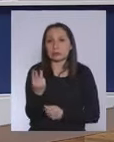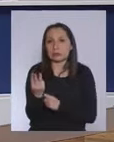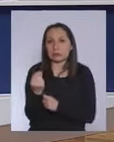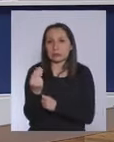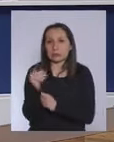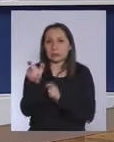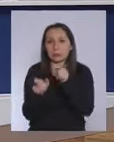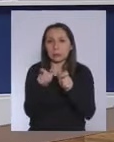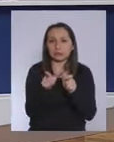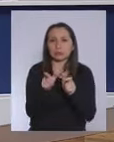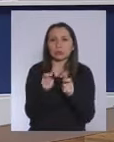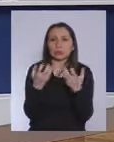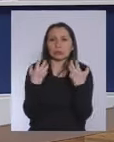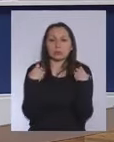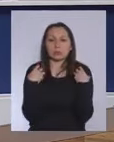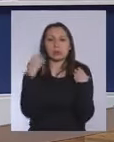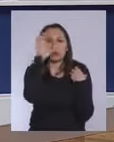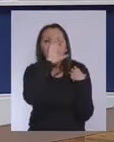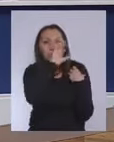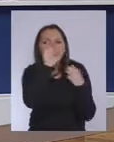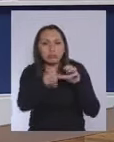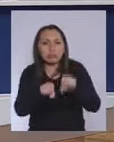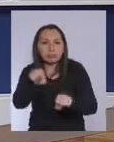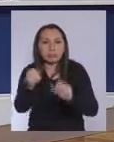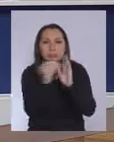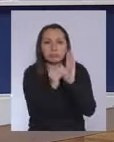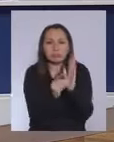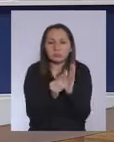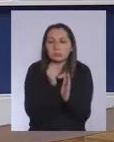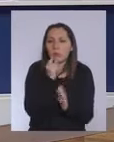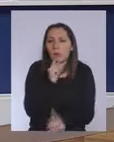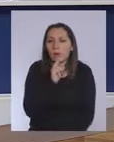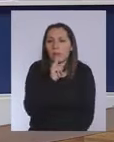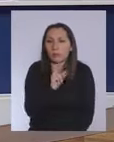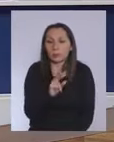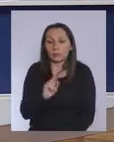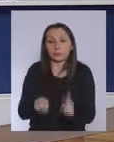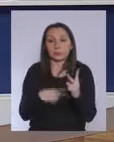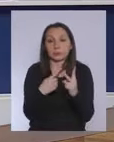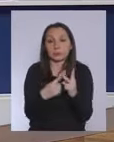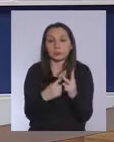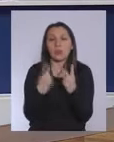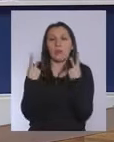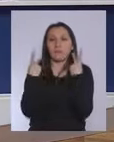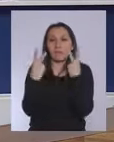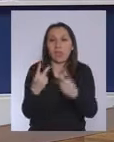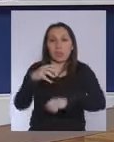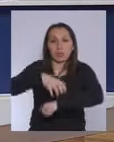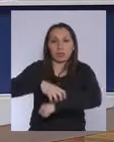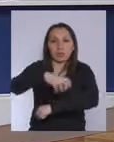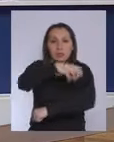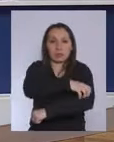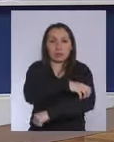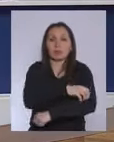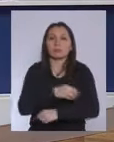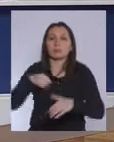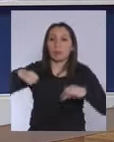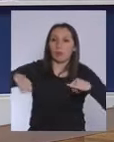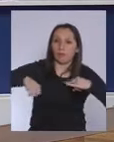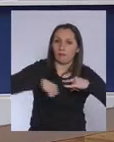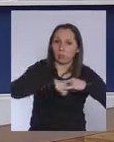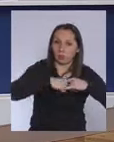personas entre la trazabilidad de respuesta tienen a esto y lo segundo sobre los viajes inter regionales en los terminales de buses